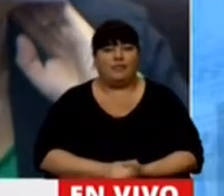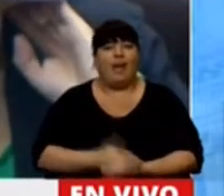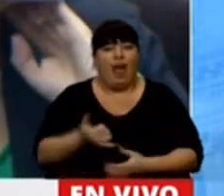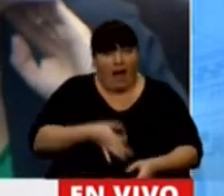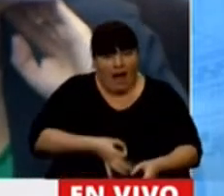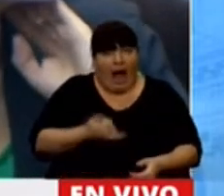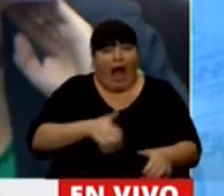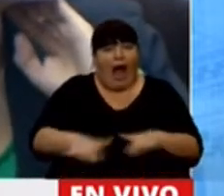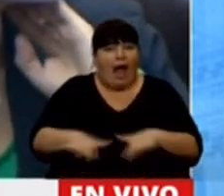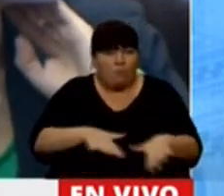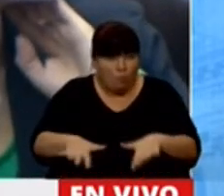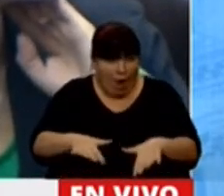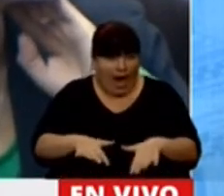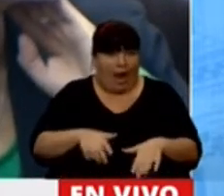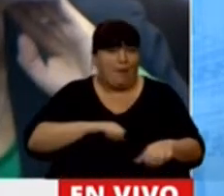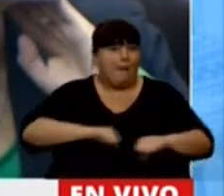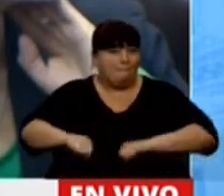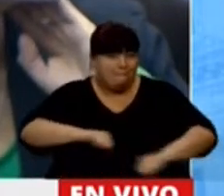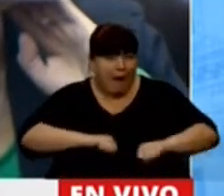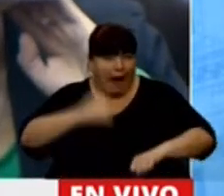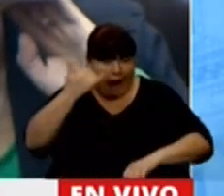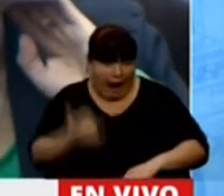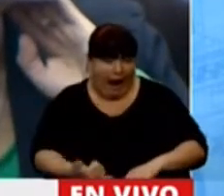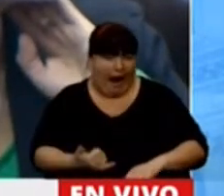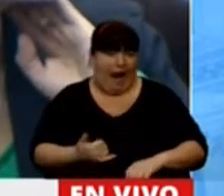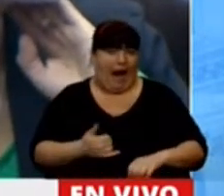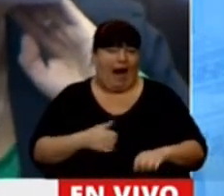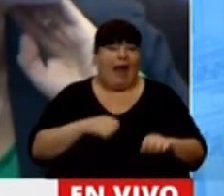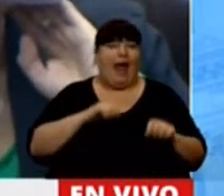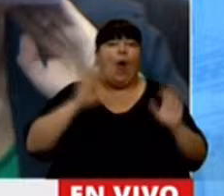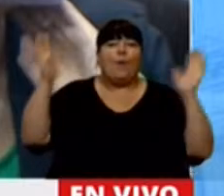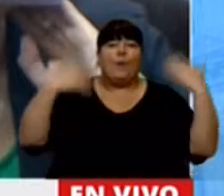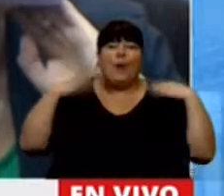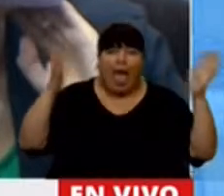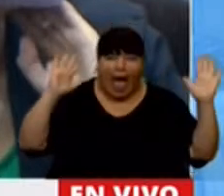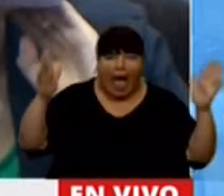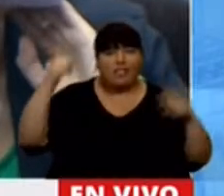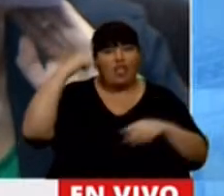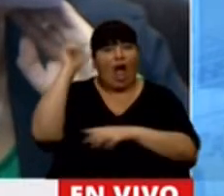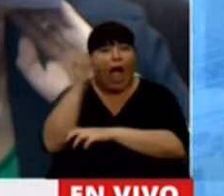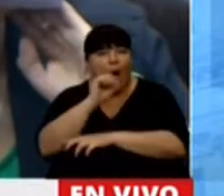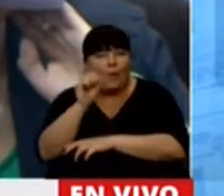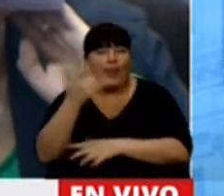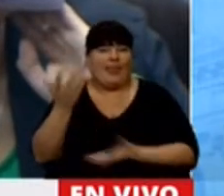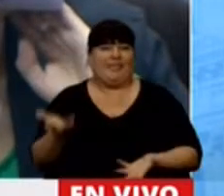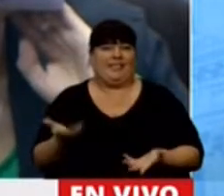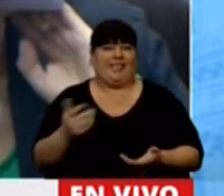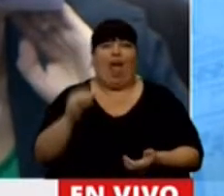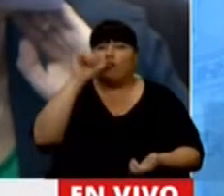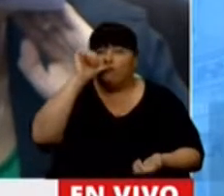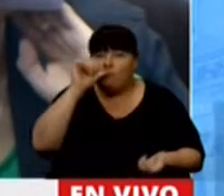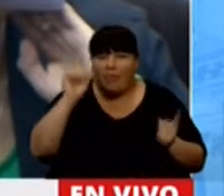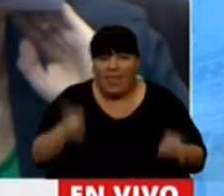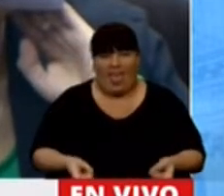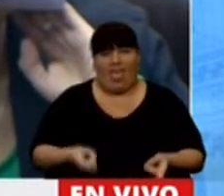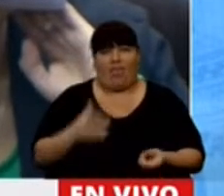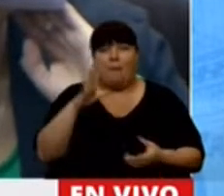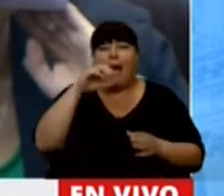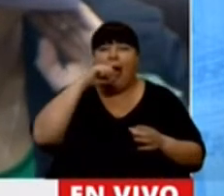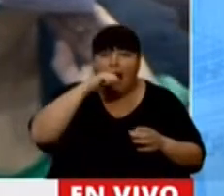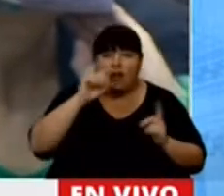mueve, da patadas, agita los brazos, la cabeza, se chupa el dedo, la